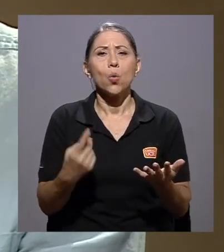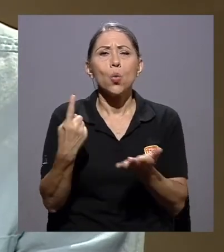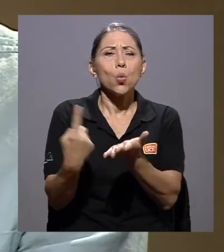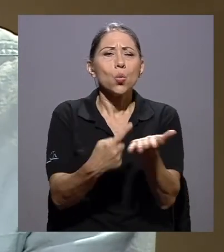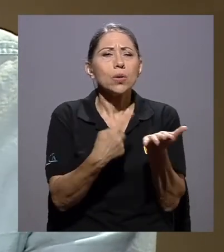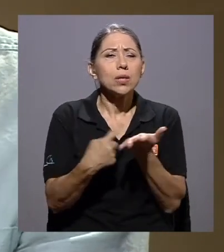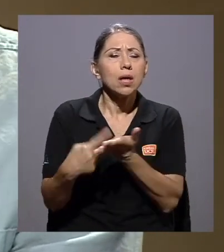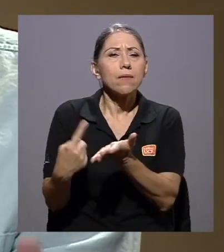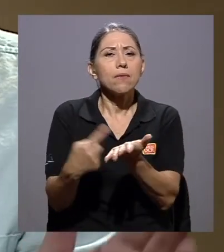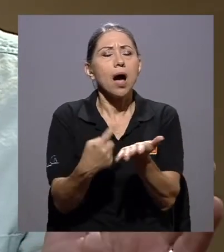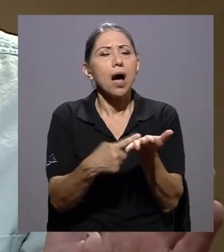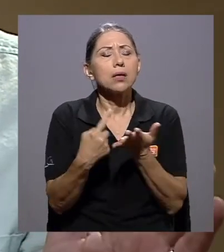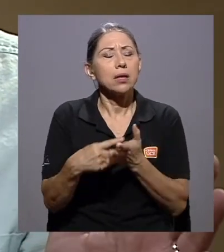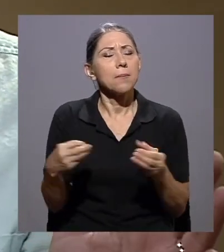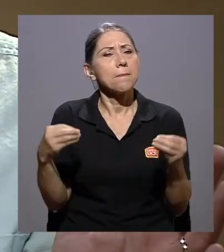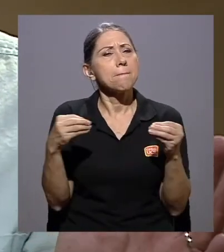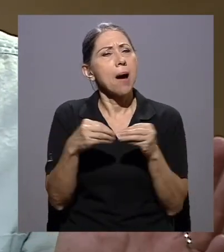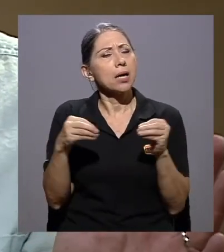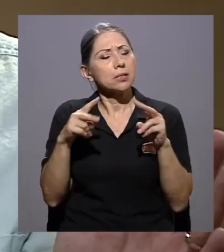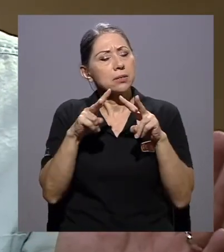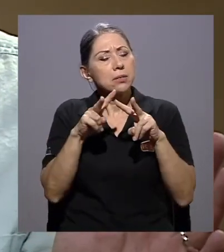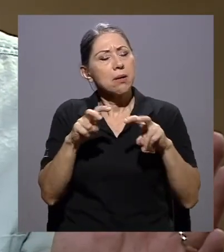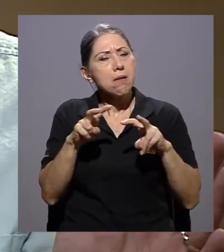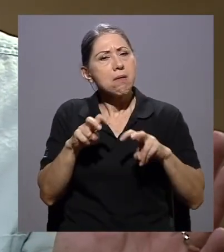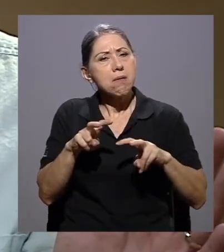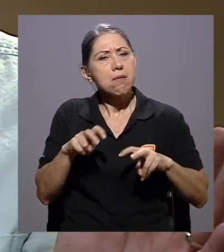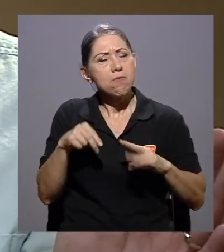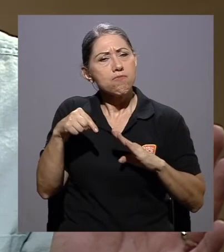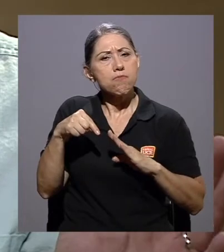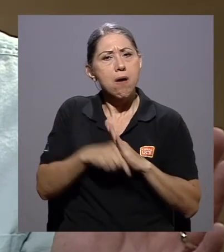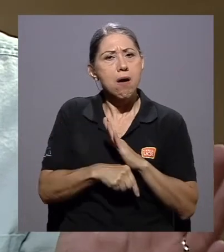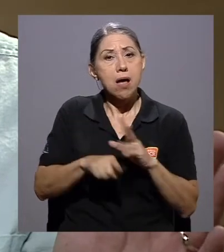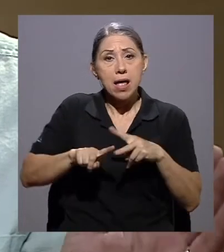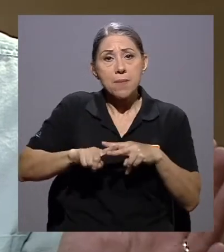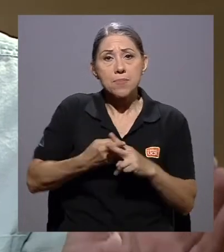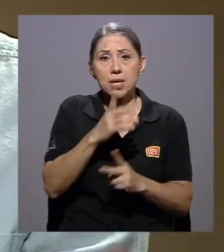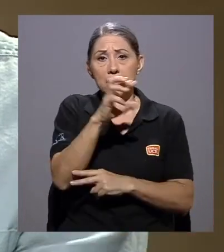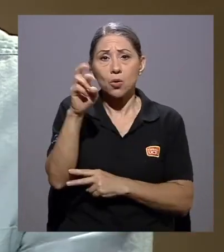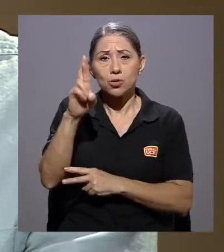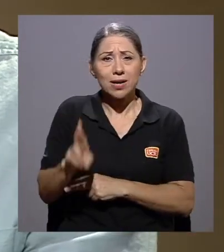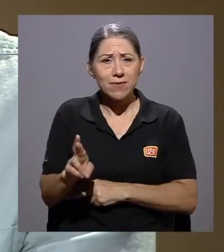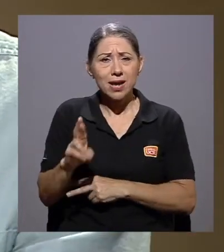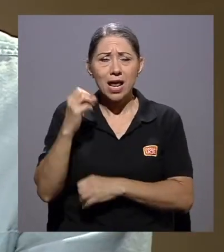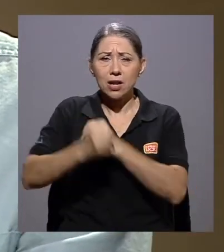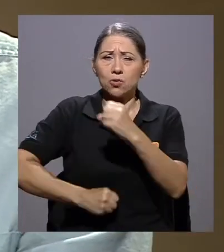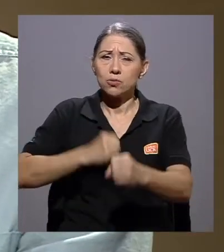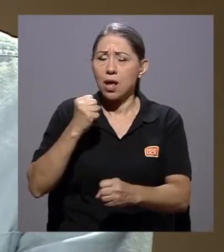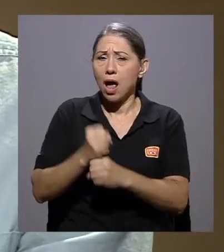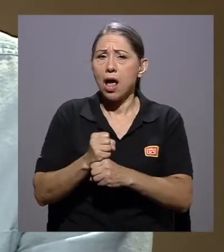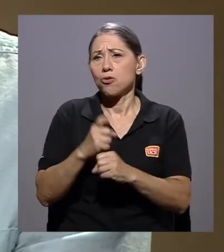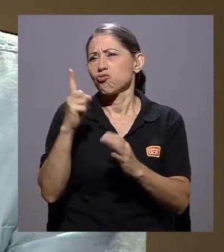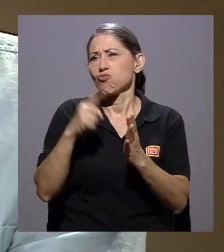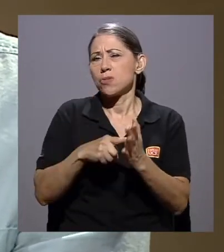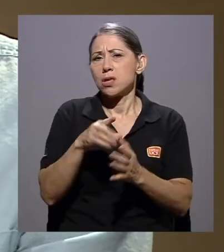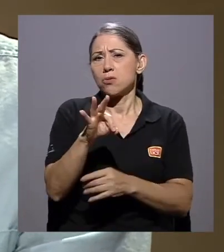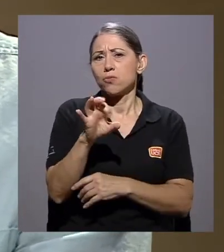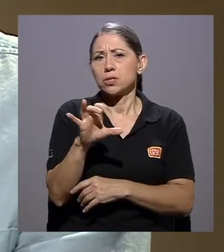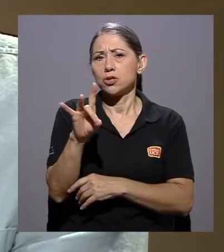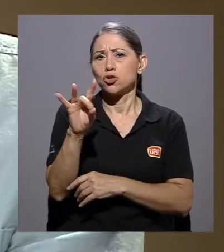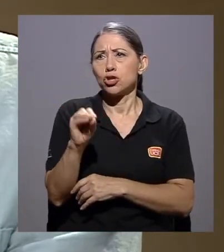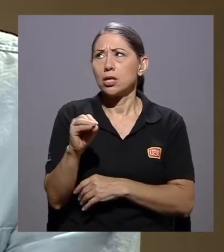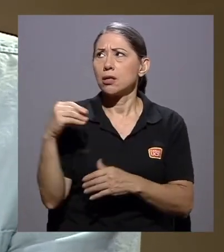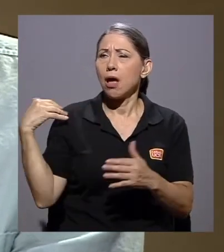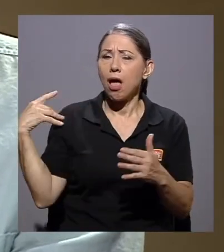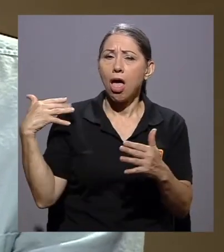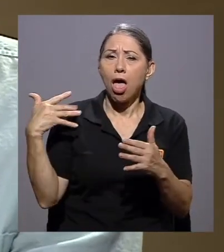más hondo que empieza en Costa Rica desde el principio de la década del 80, del siglo pasado, y llega hasta ahora.